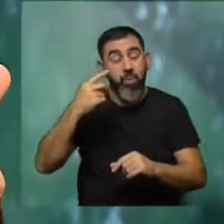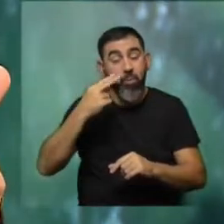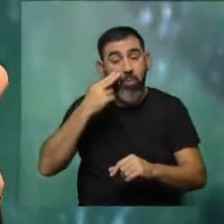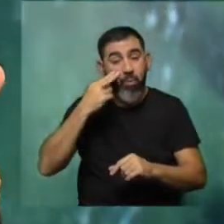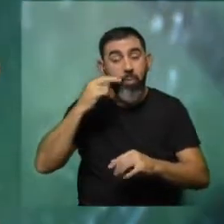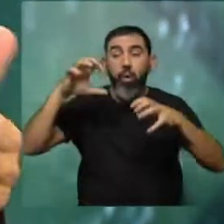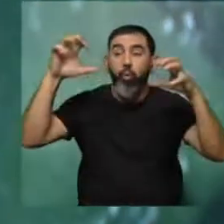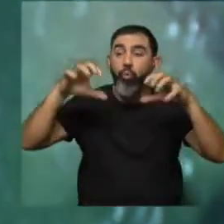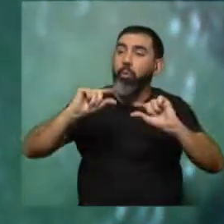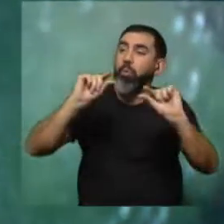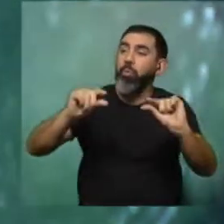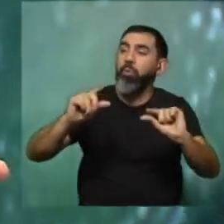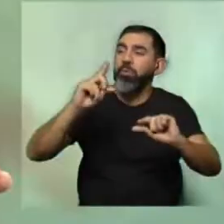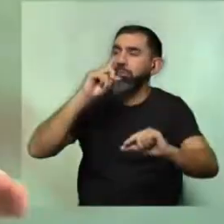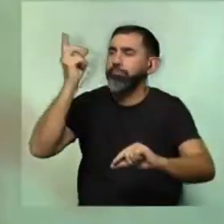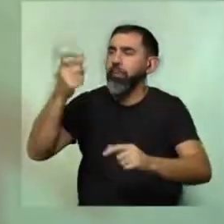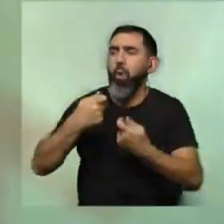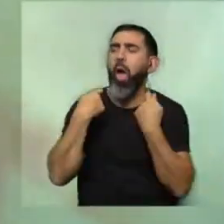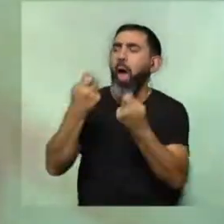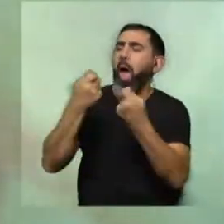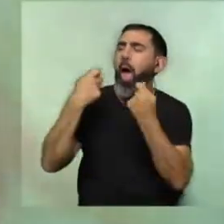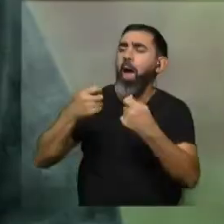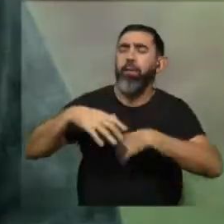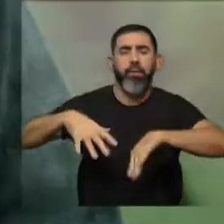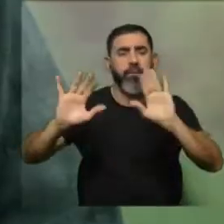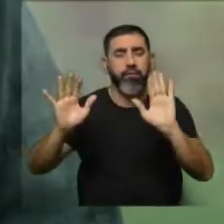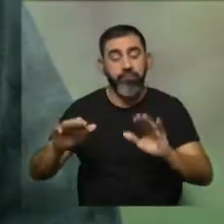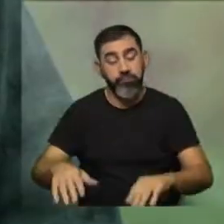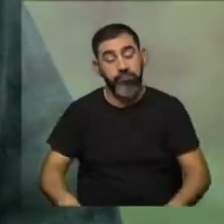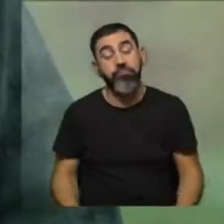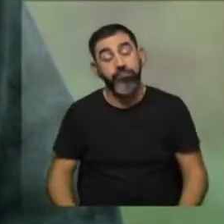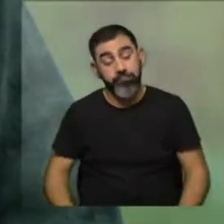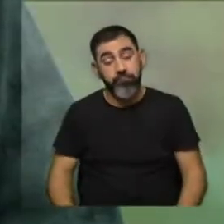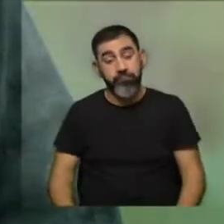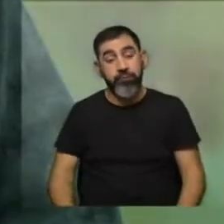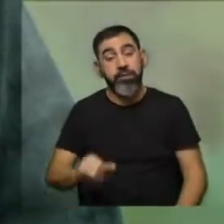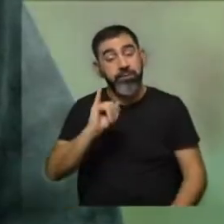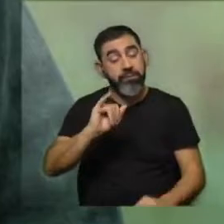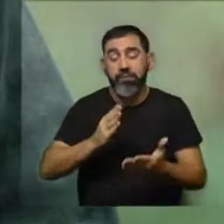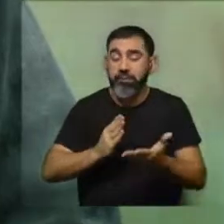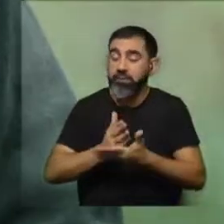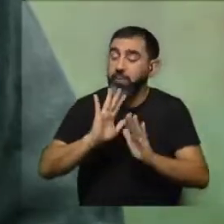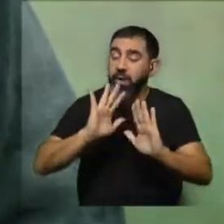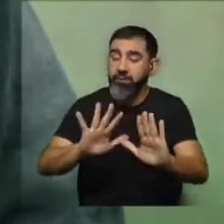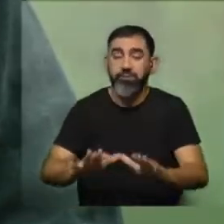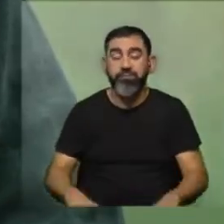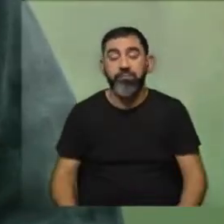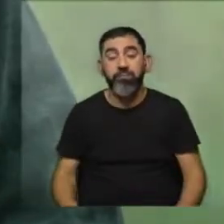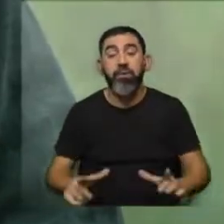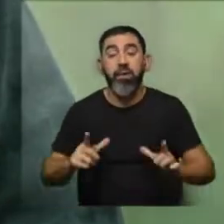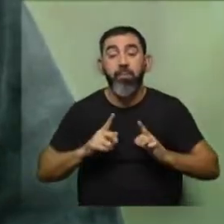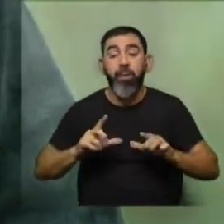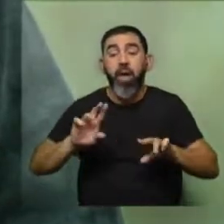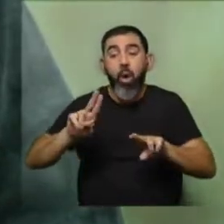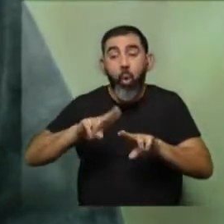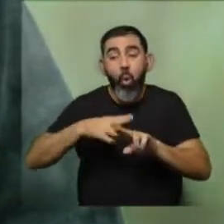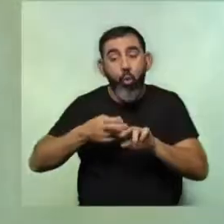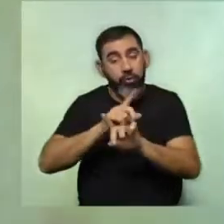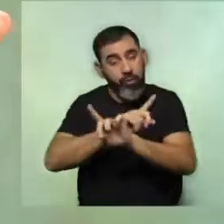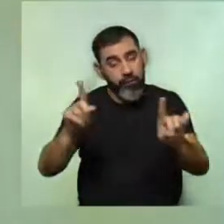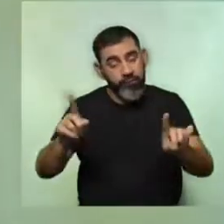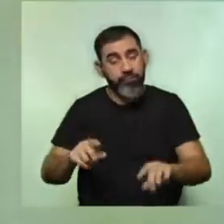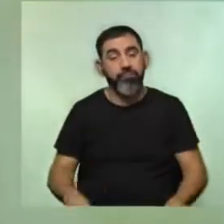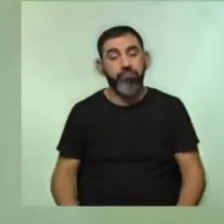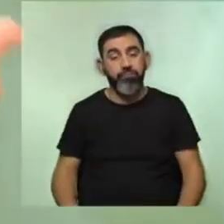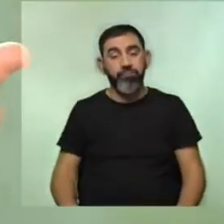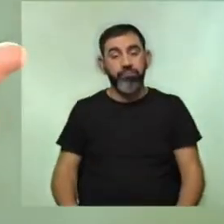poco y rápidamente fue como si nada. Sí, es así, siempre fue así. Esperemos que esta vez no sea así. Ahora, el